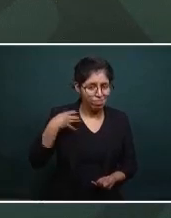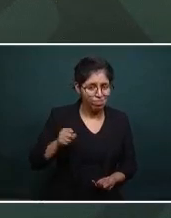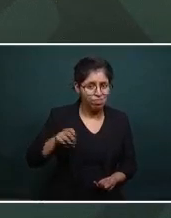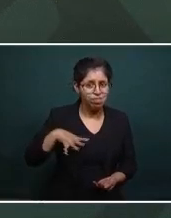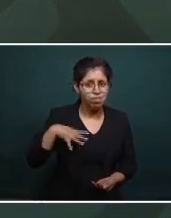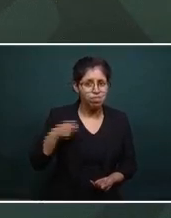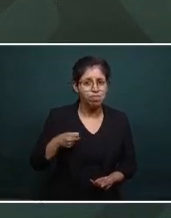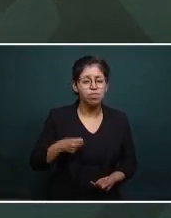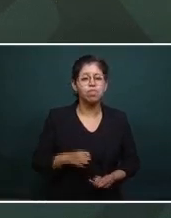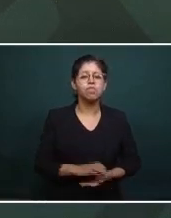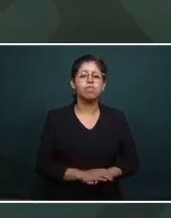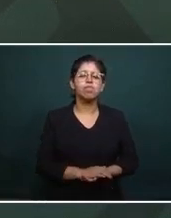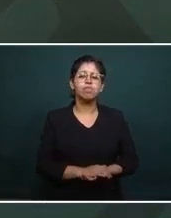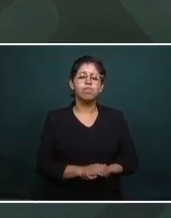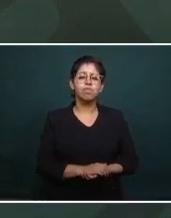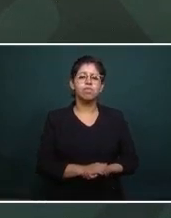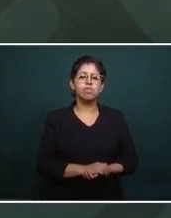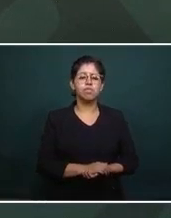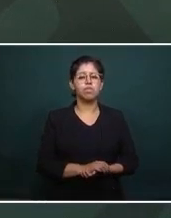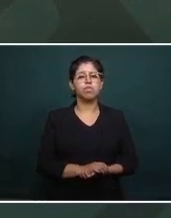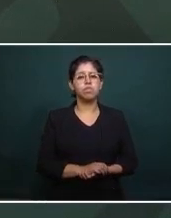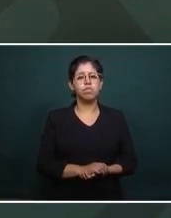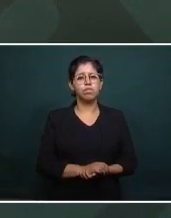en que haya